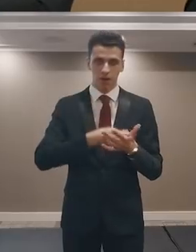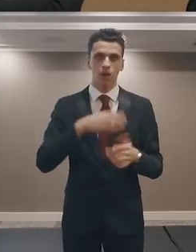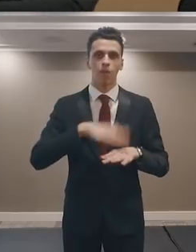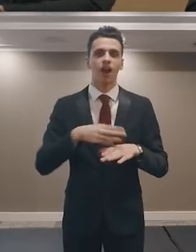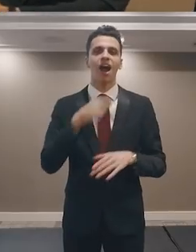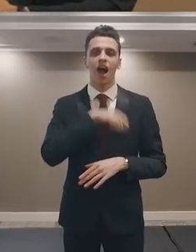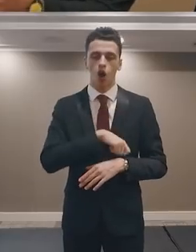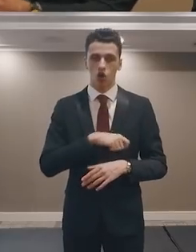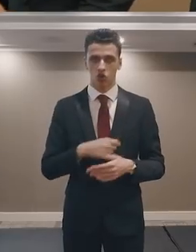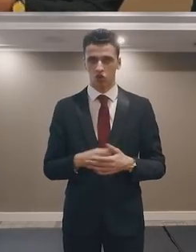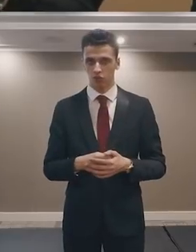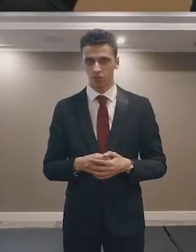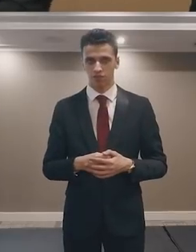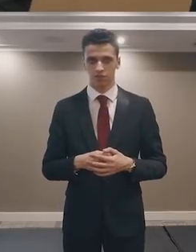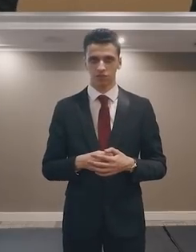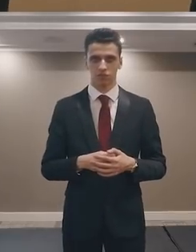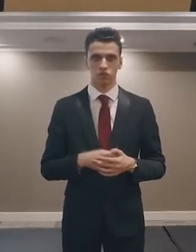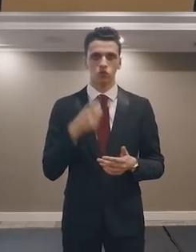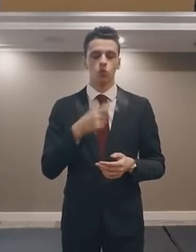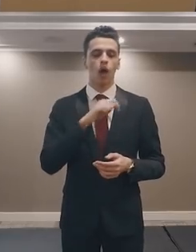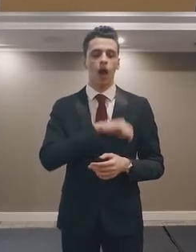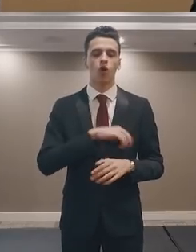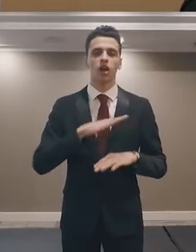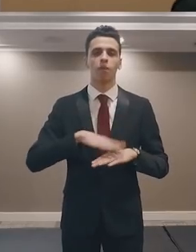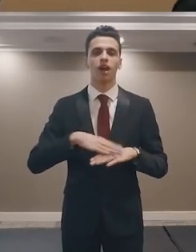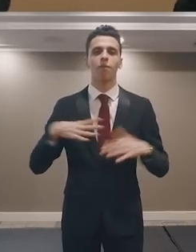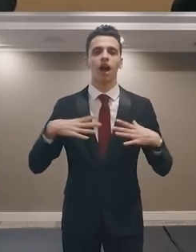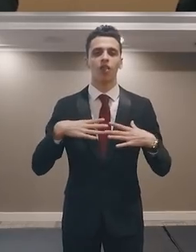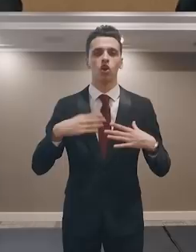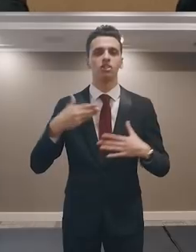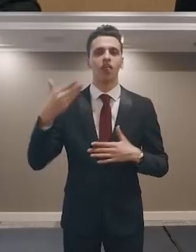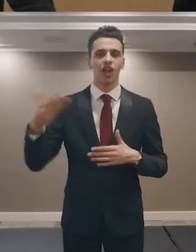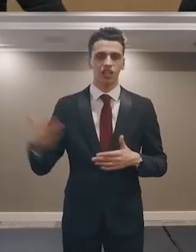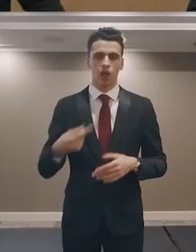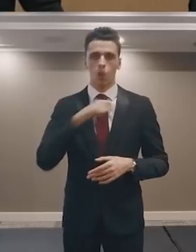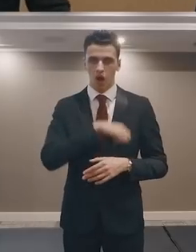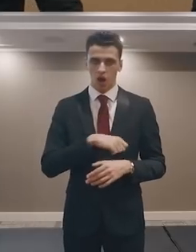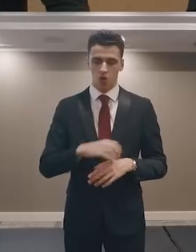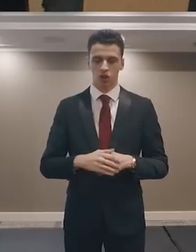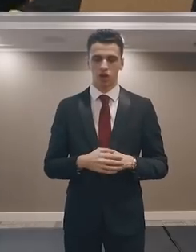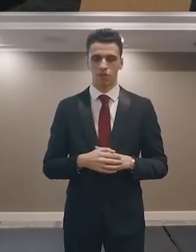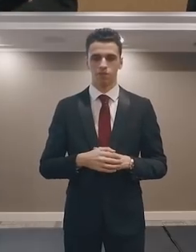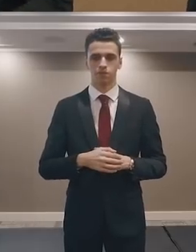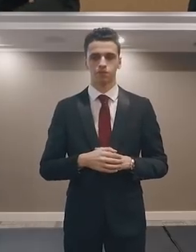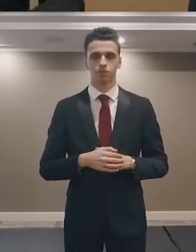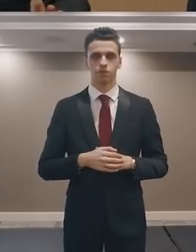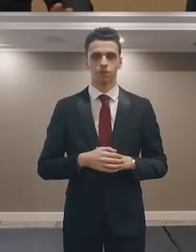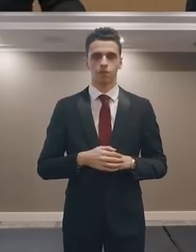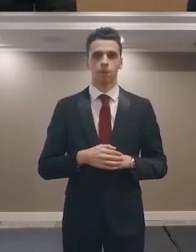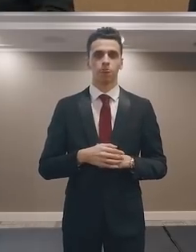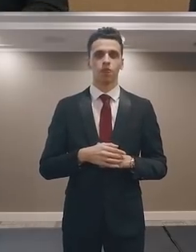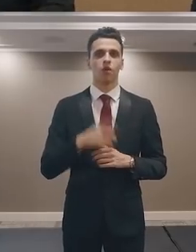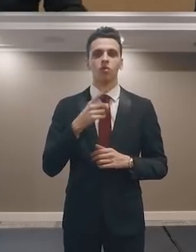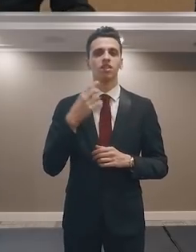ahorro estás planificando y ahorrando tus vacaciones por adelantado en un buscador que vas a poder elegir cualquier crucero cualquier